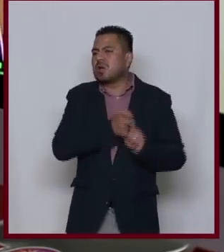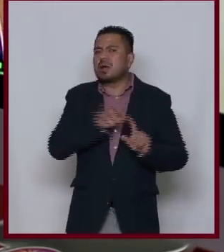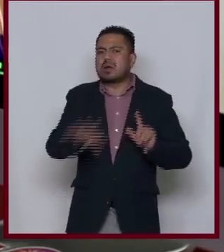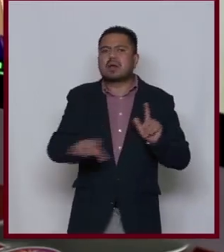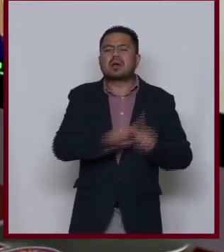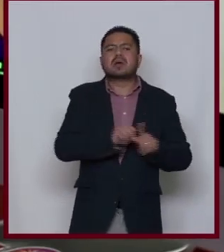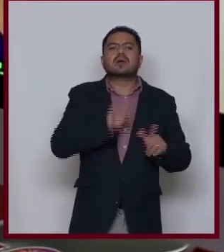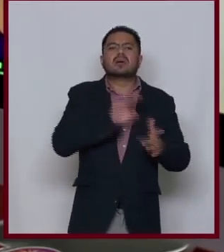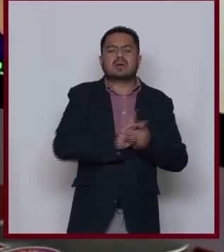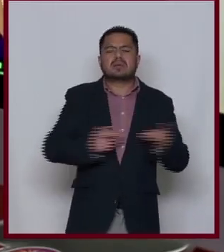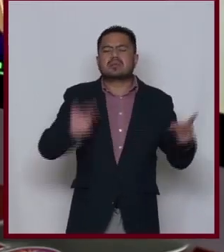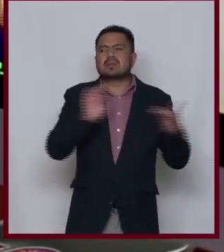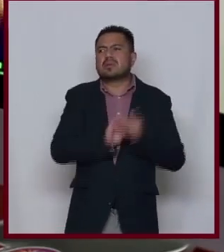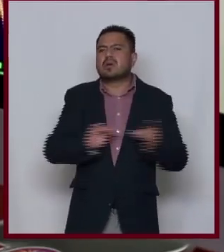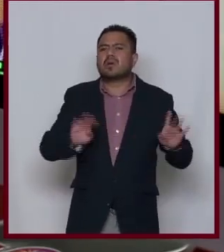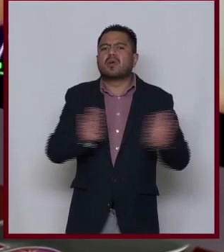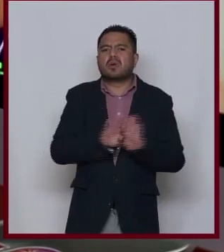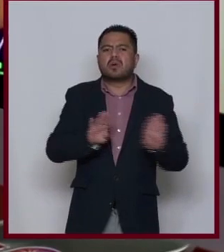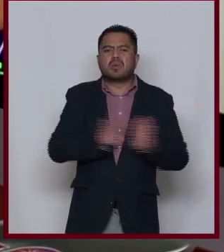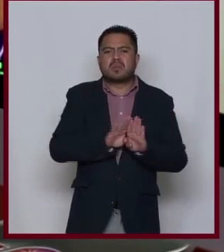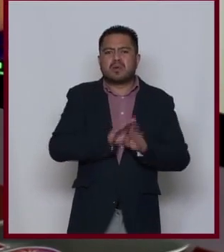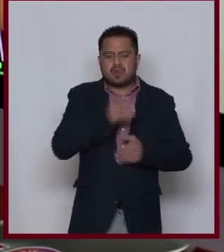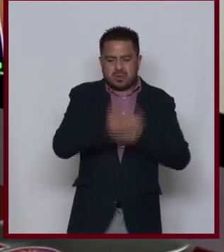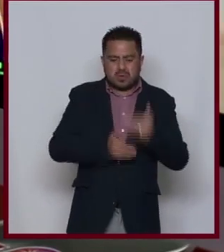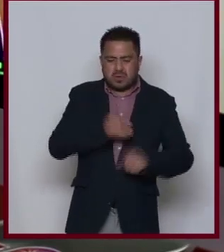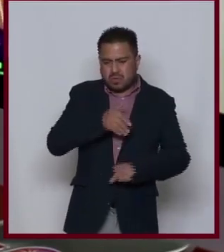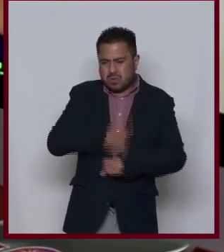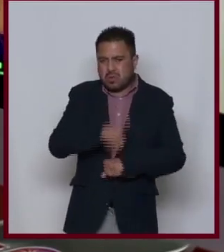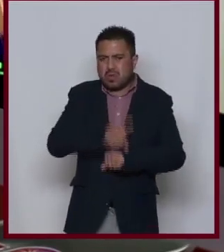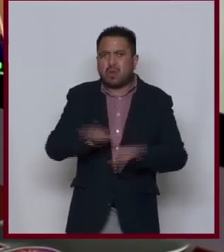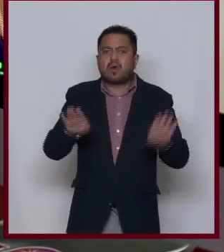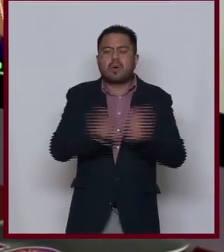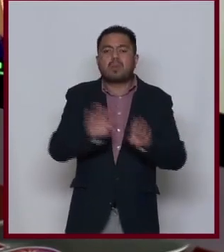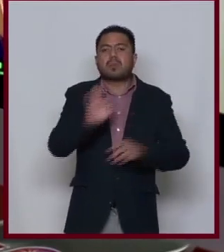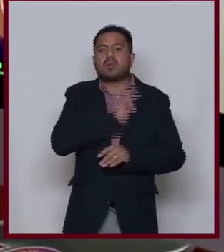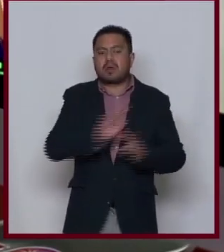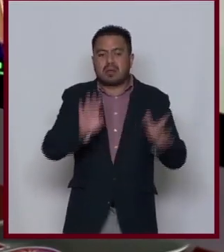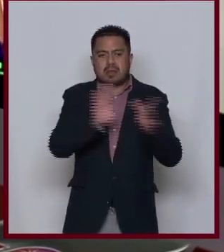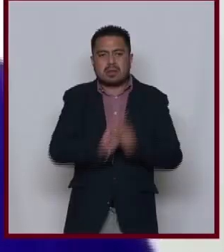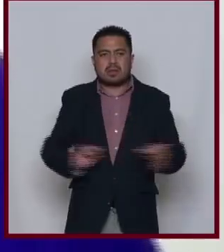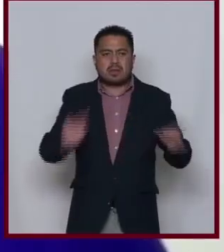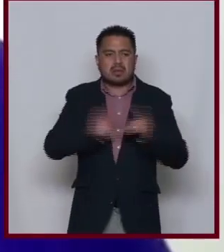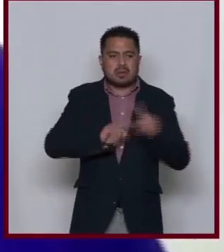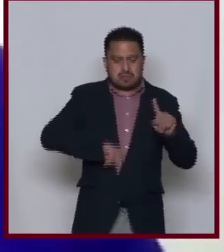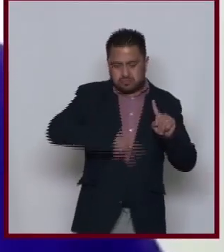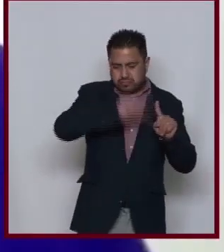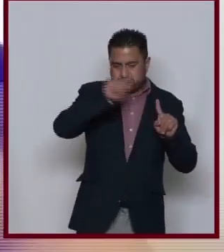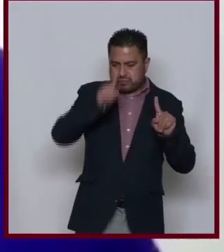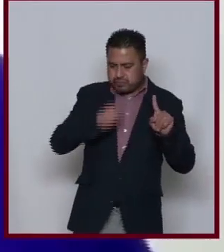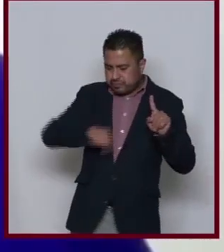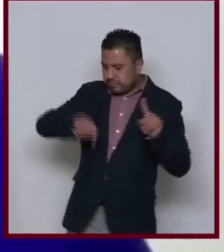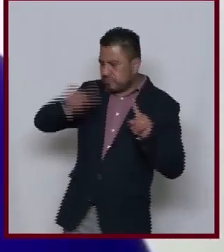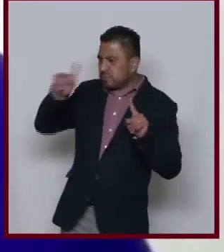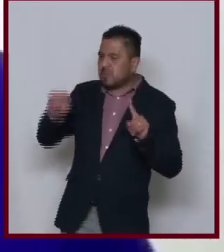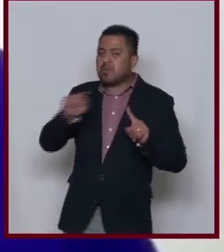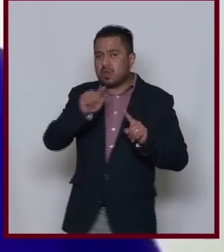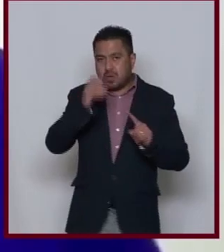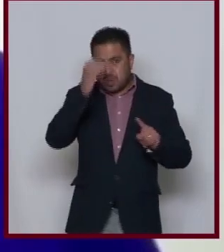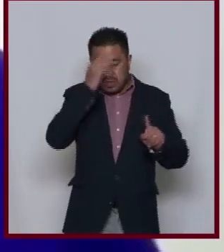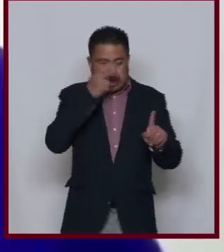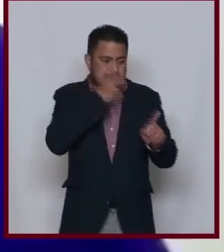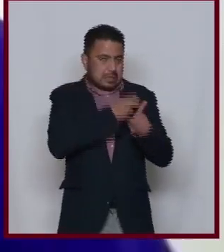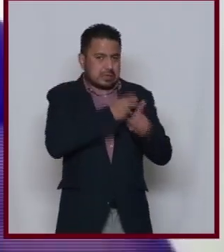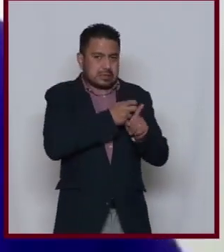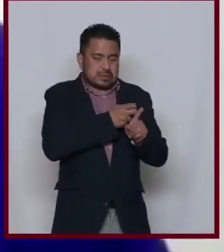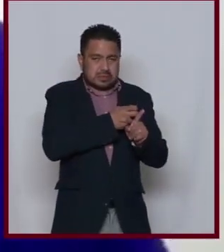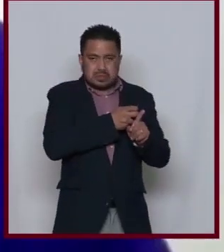como decir, una sucesión de numeritos de cómo podemos describir nuestra onda. Entonces, cuando hacemos eso,